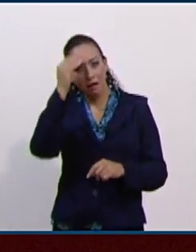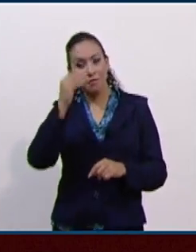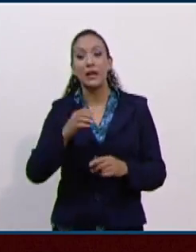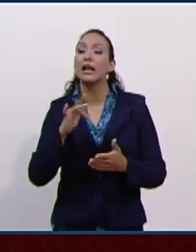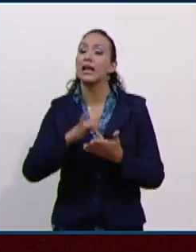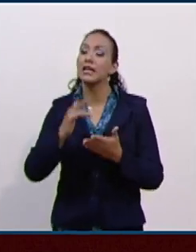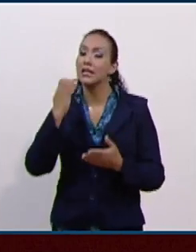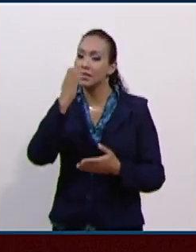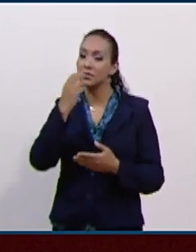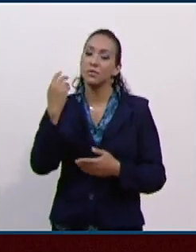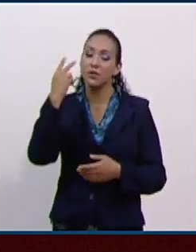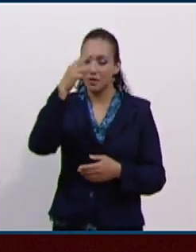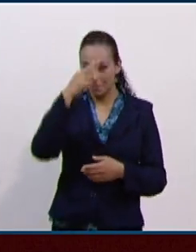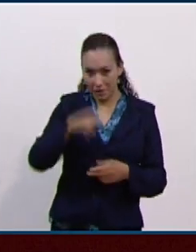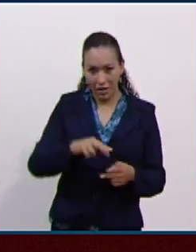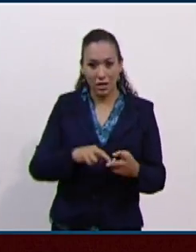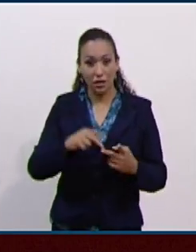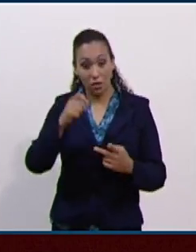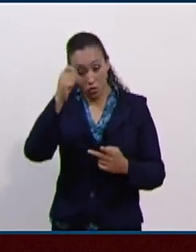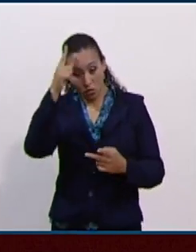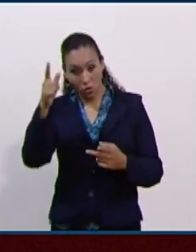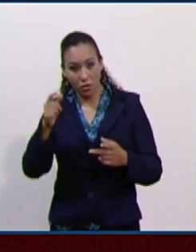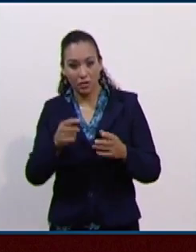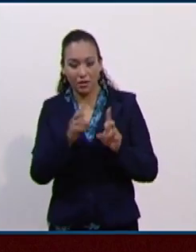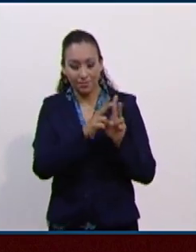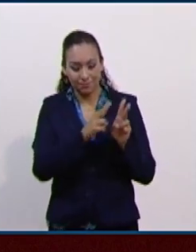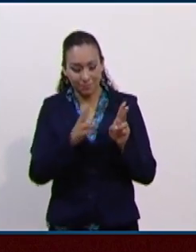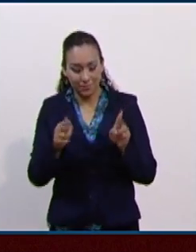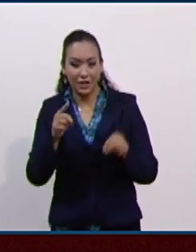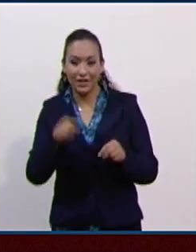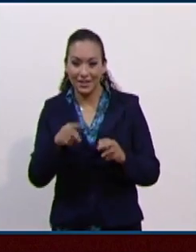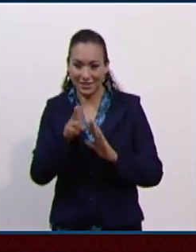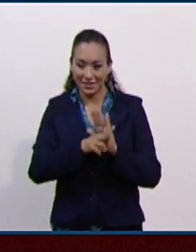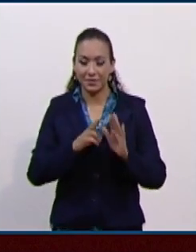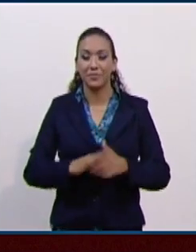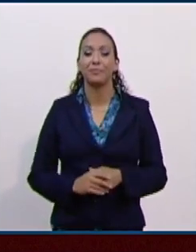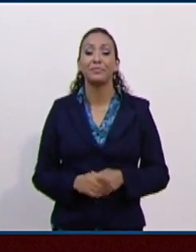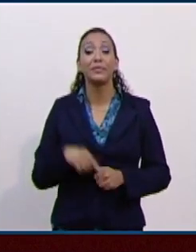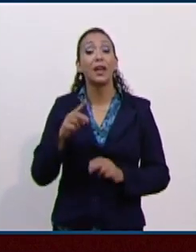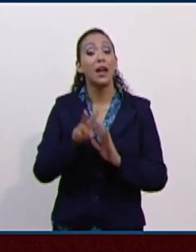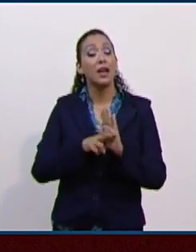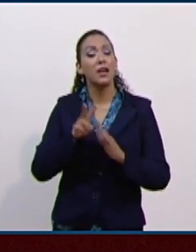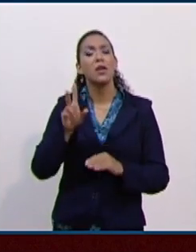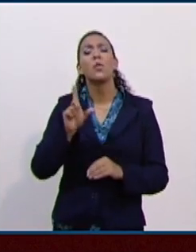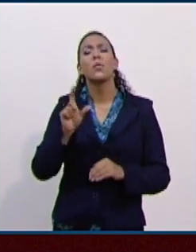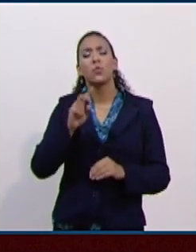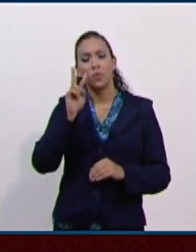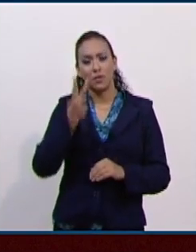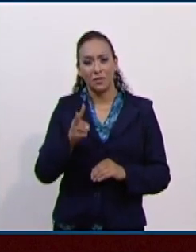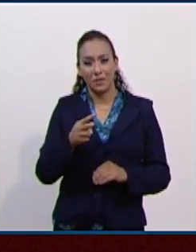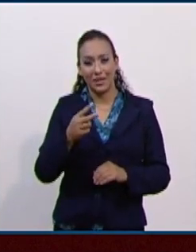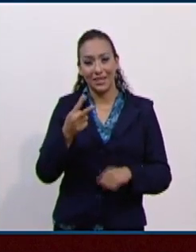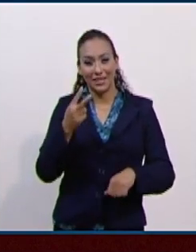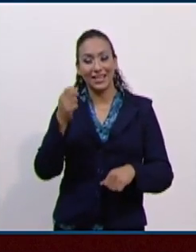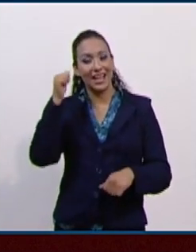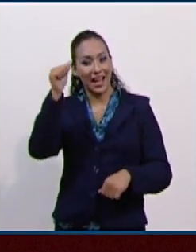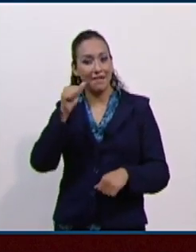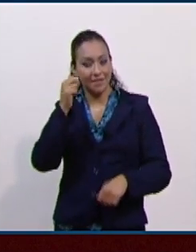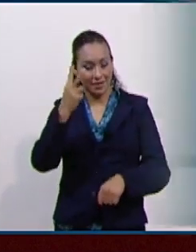México, editor de esta historia mínima. Documental que se transmitirá a partir de la segunda semana de